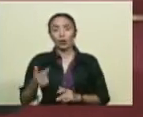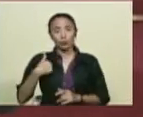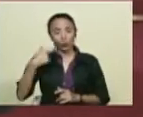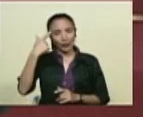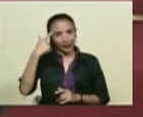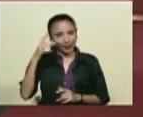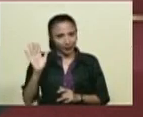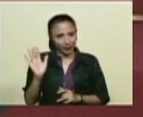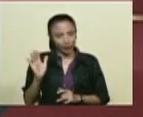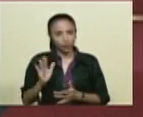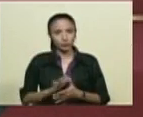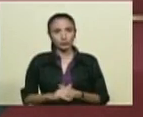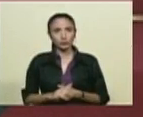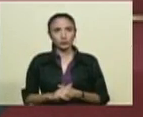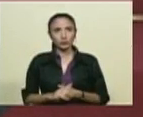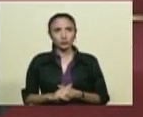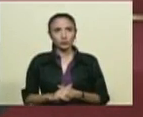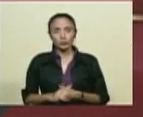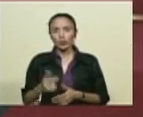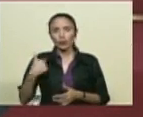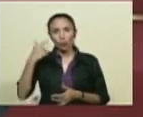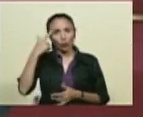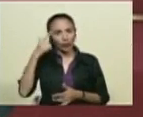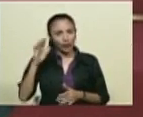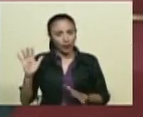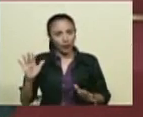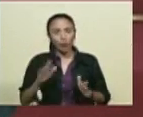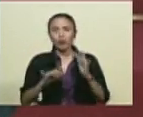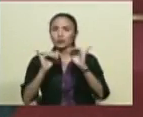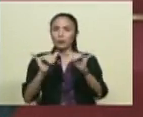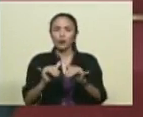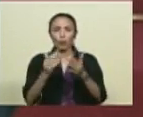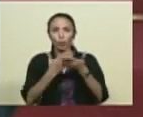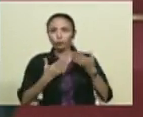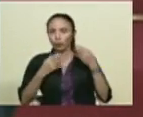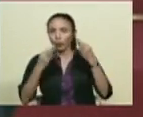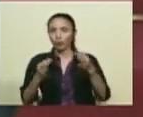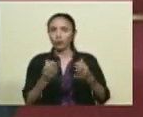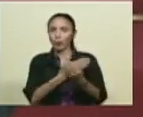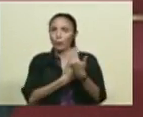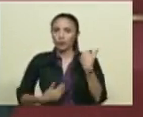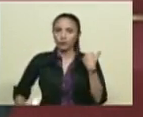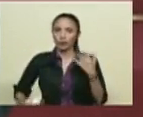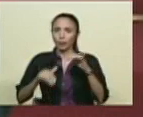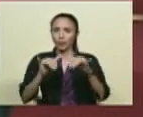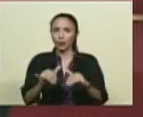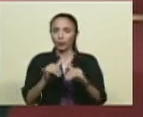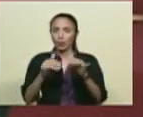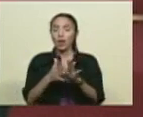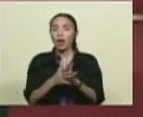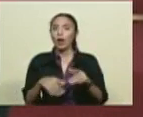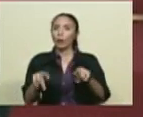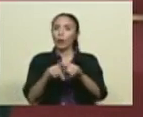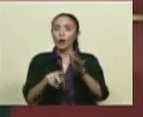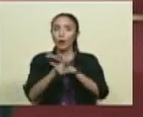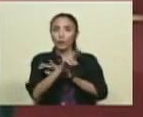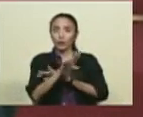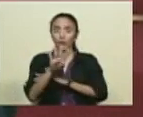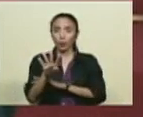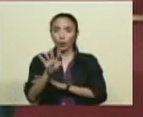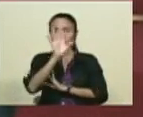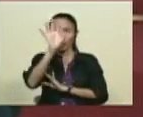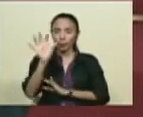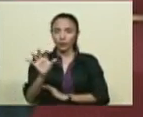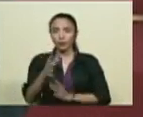así se la voy a proponer a mis colegas jefes de Estado y jefes de gobierno de 24 países, ahora se suman 6,